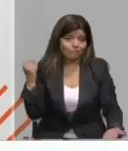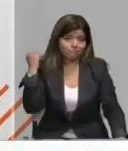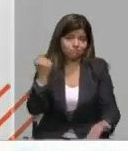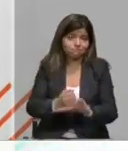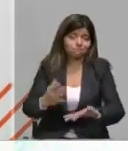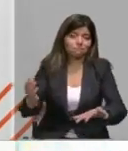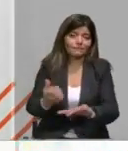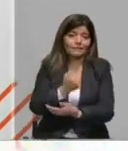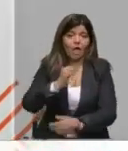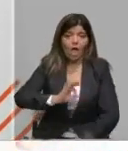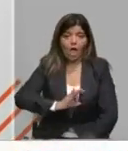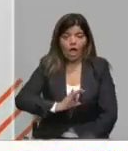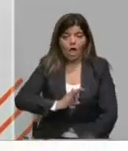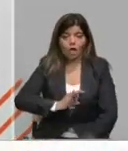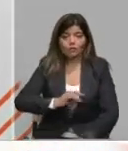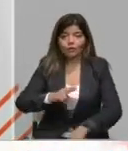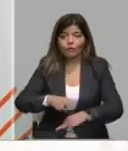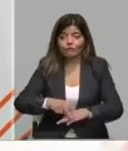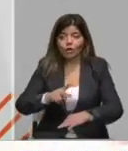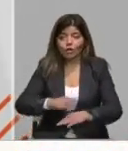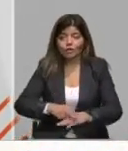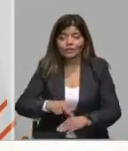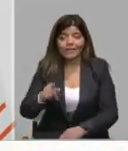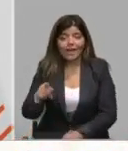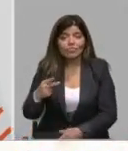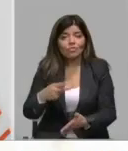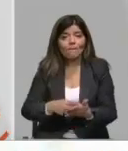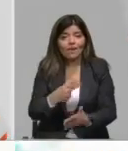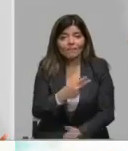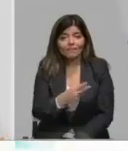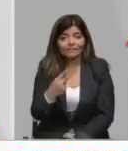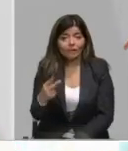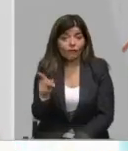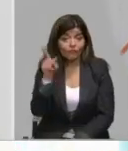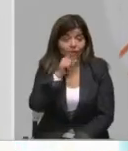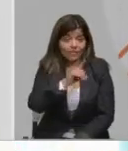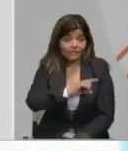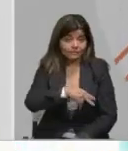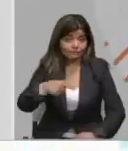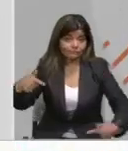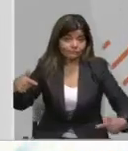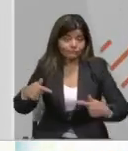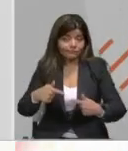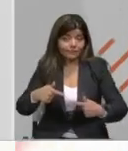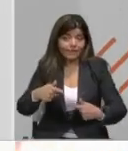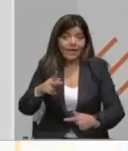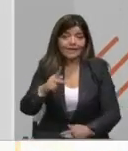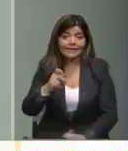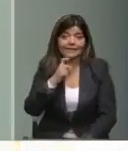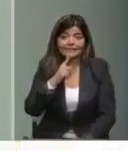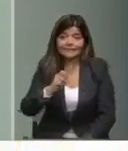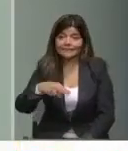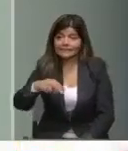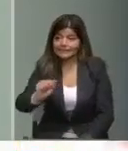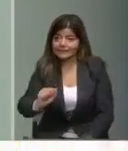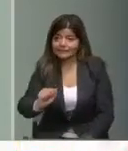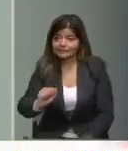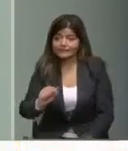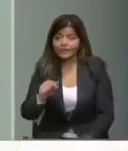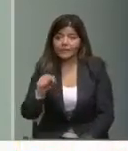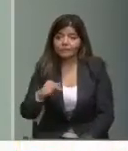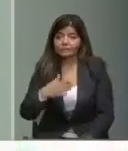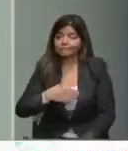el oro de florete en Asunción 2022 en una final chilena ante Katina Proestakis. Es mi mayor